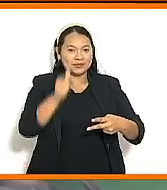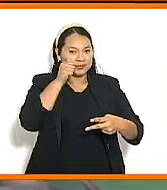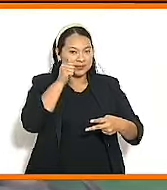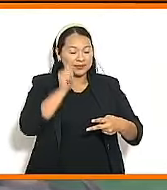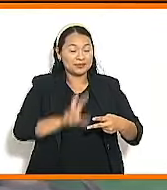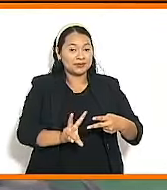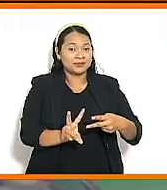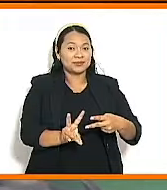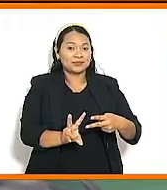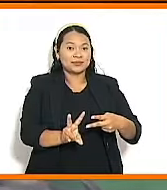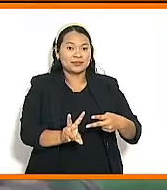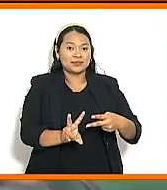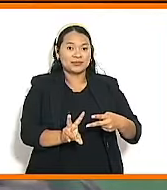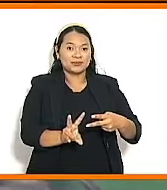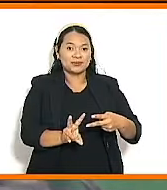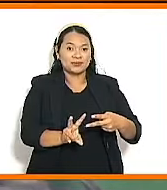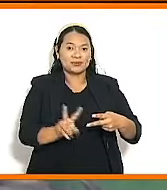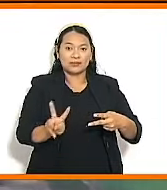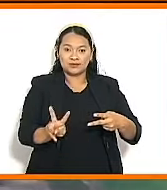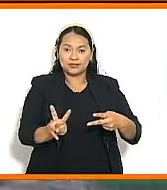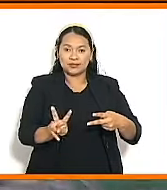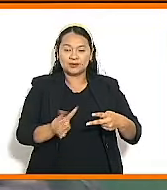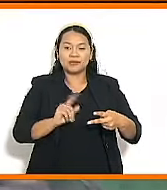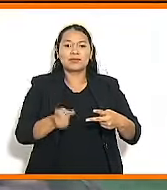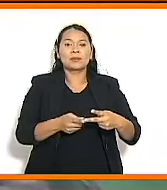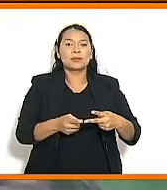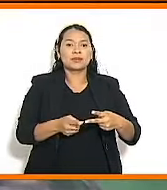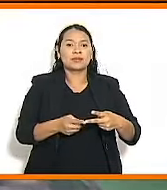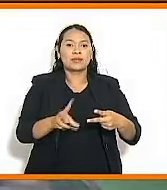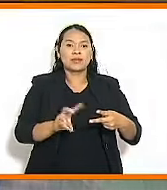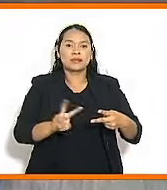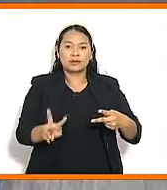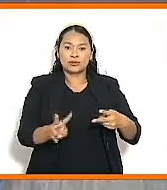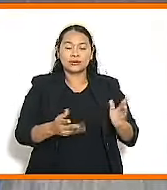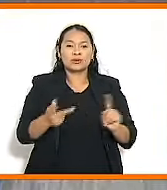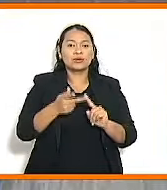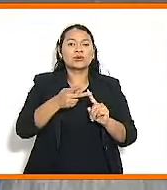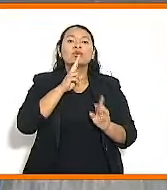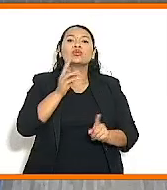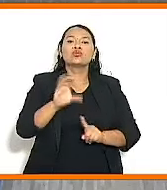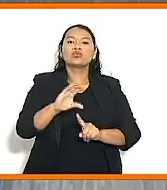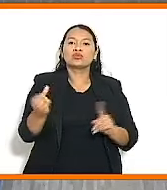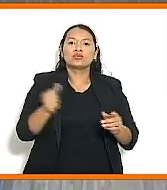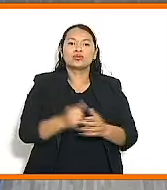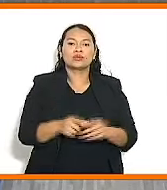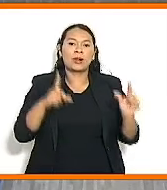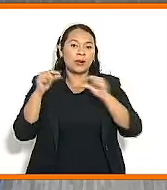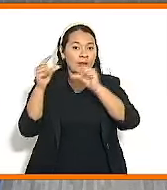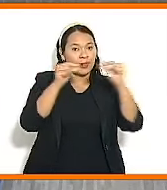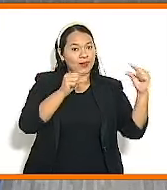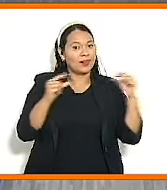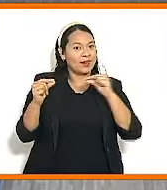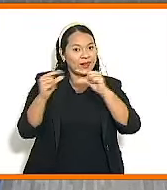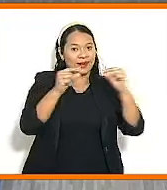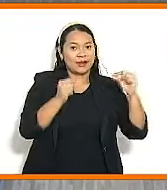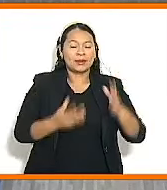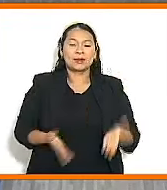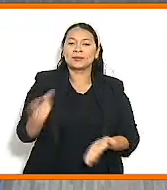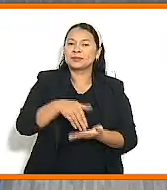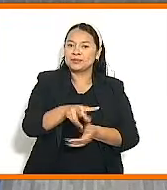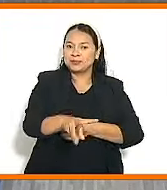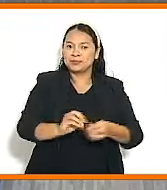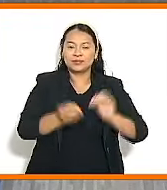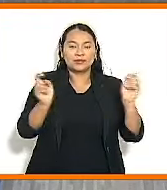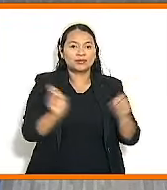atentos. El 2, número ganador 72 con su catrachada chambrosa. Con mucho gusto, repito, en posición